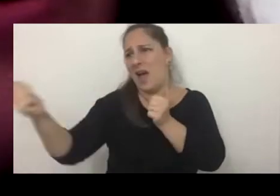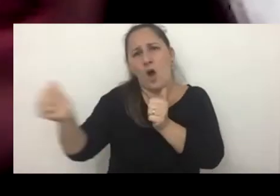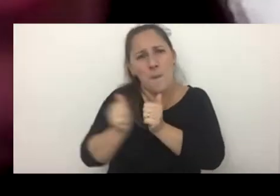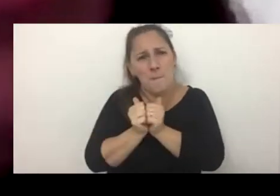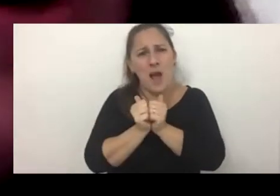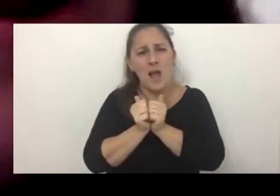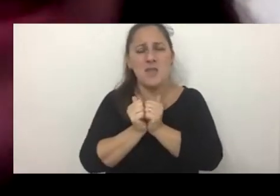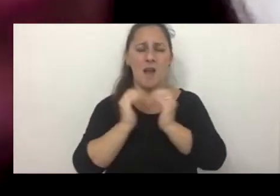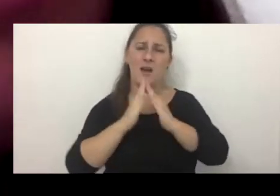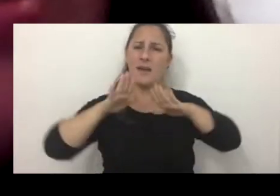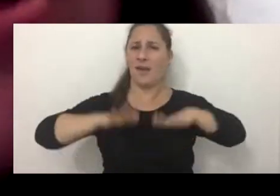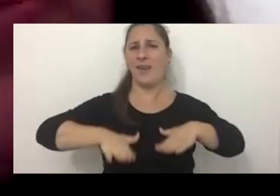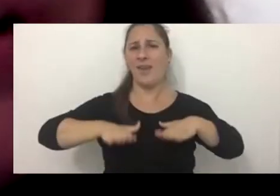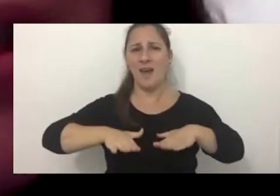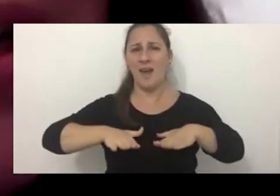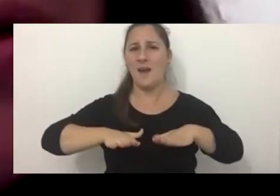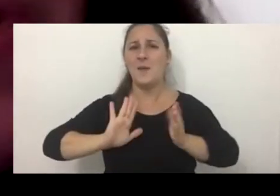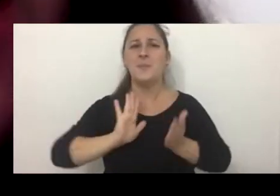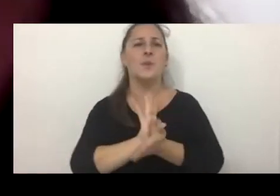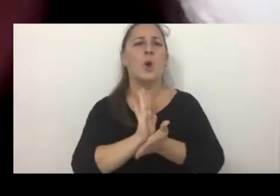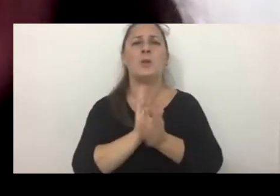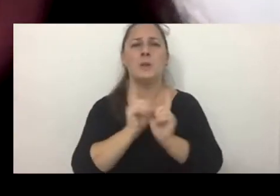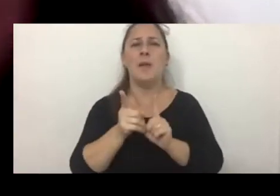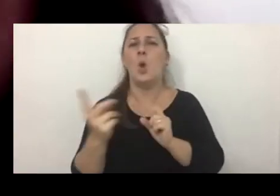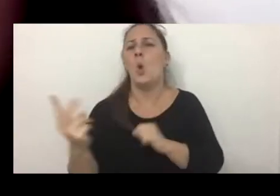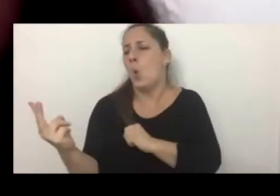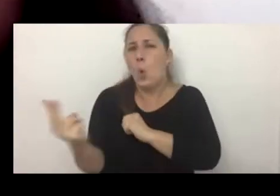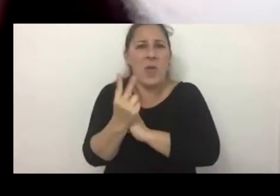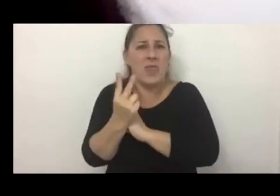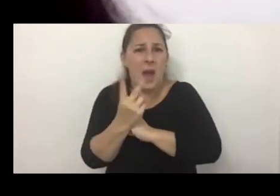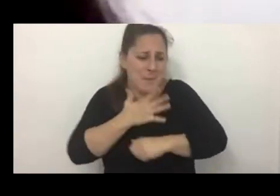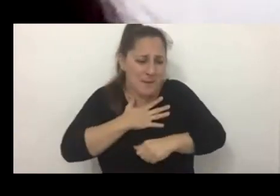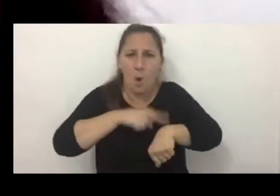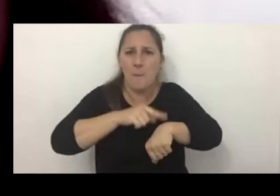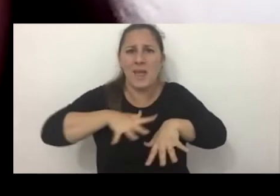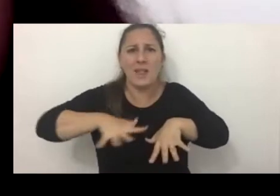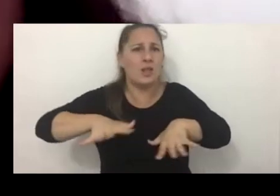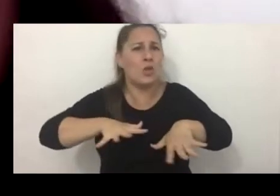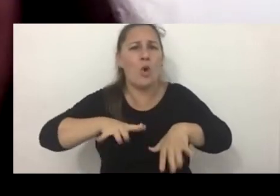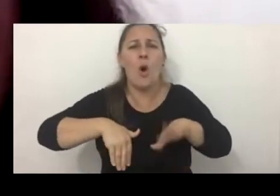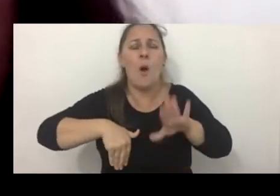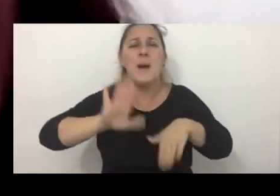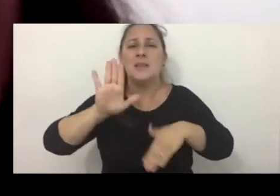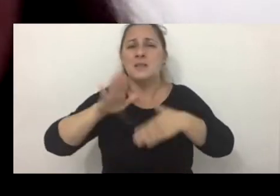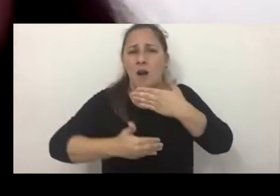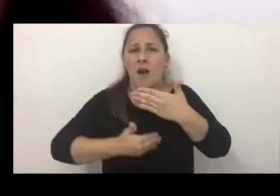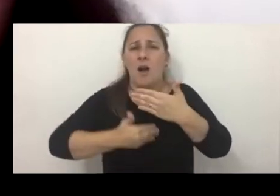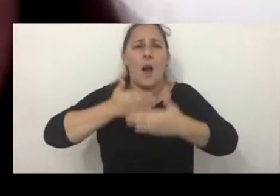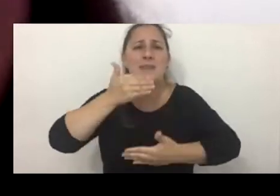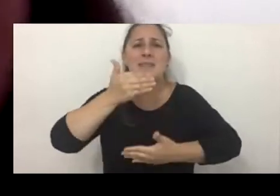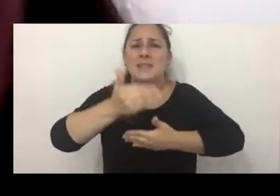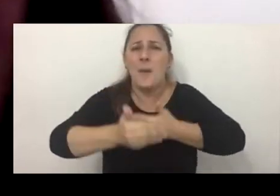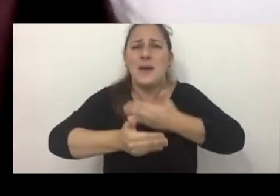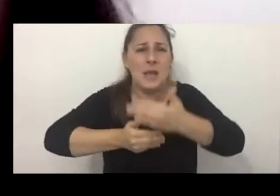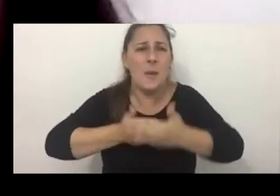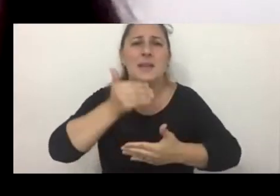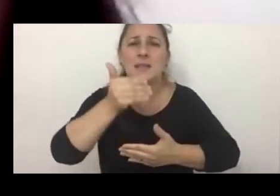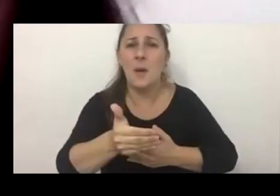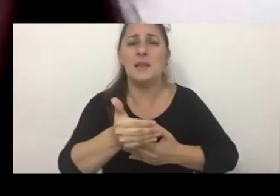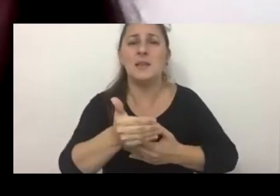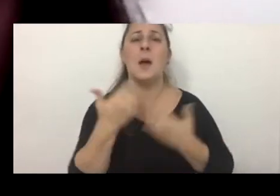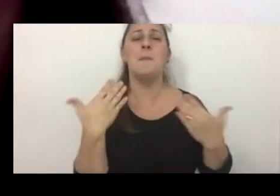Todo esto es la gran causa de por qué llegamos a tener estos índices y estas estadísticas en